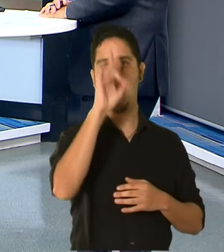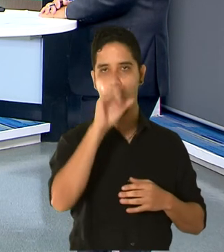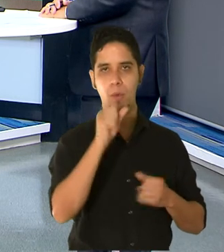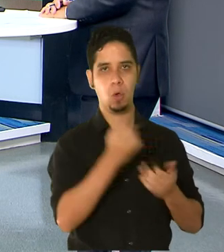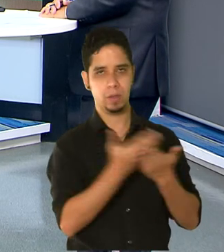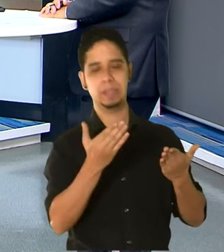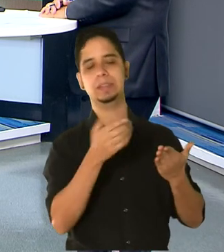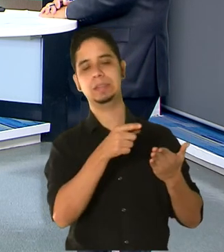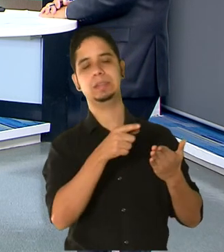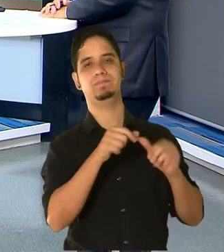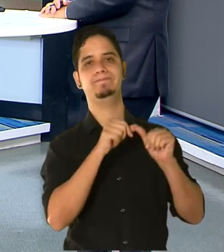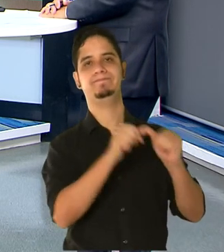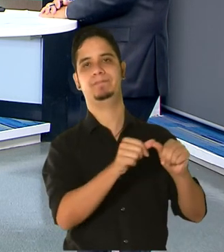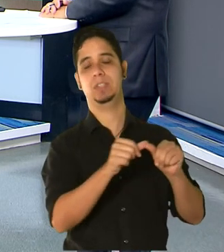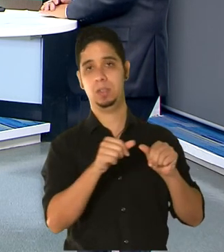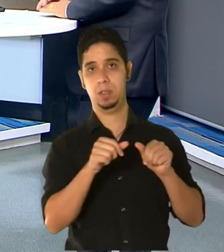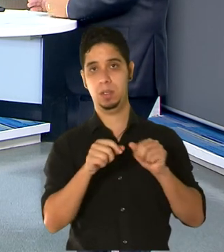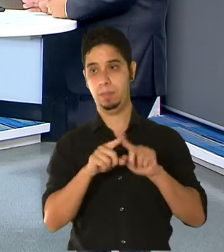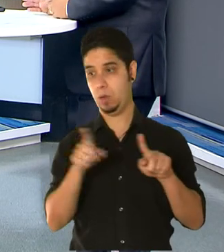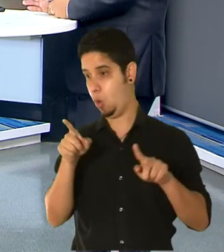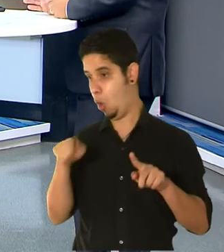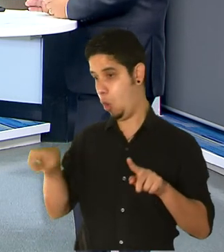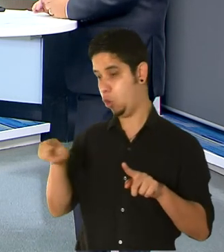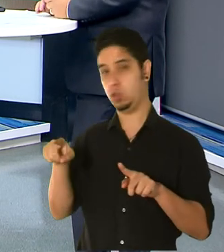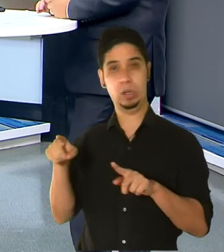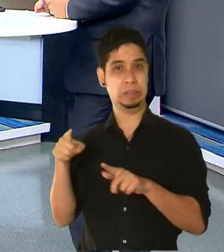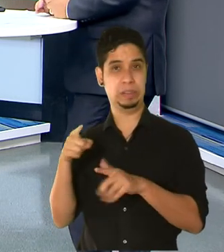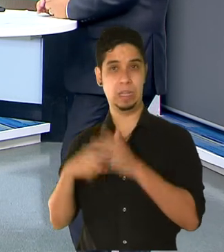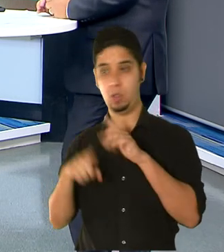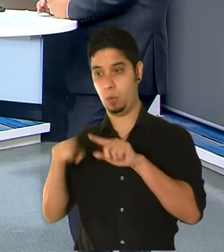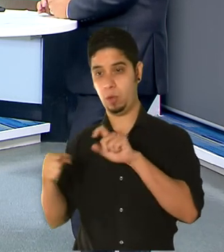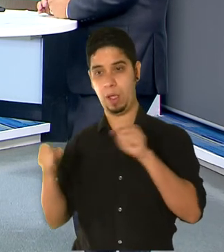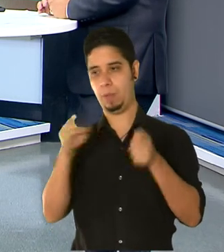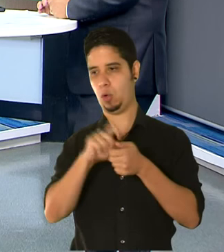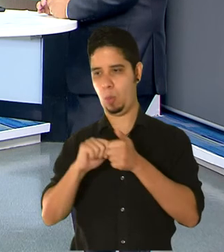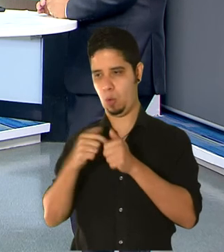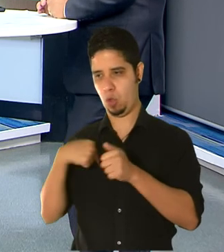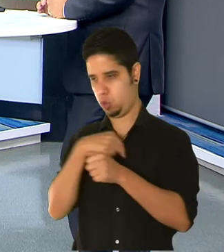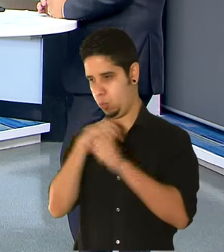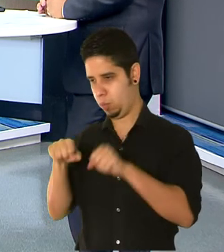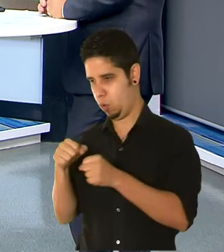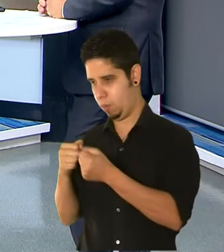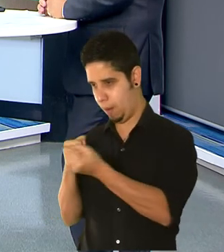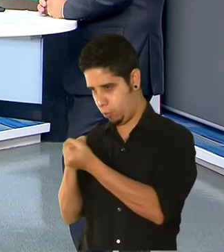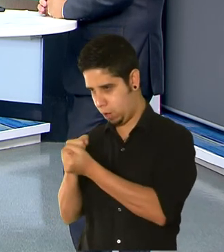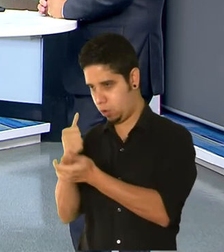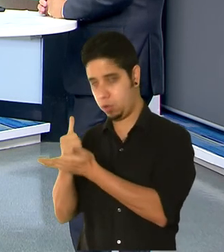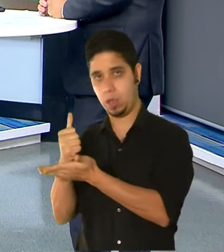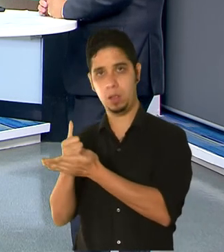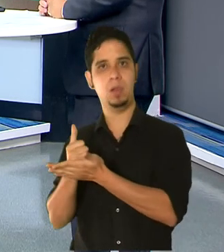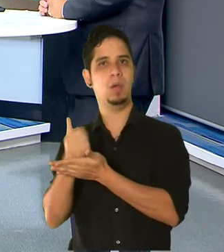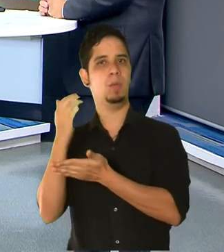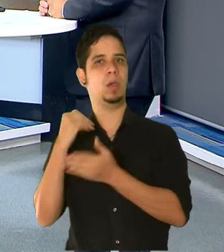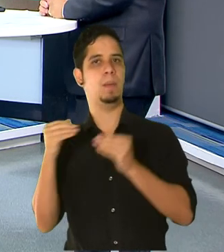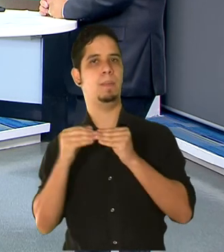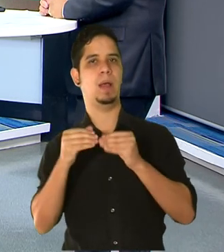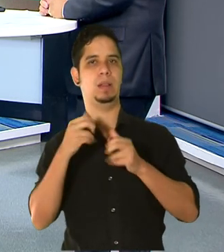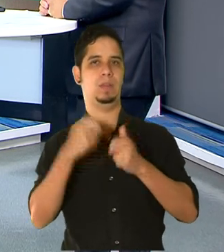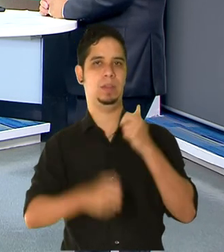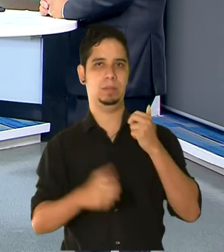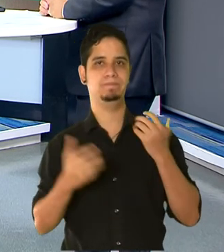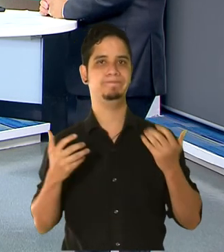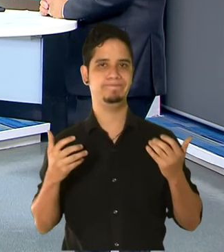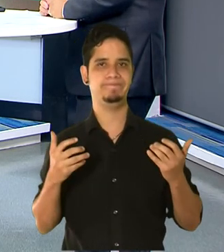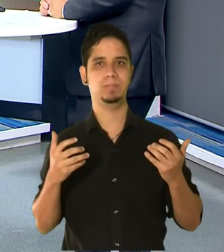cómo podemos reactivar esos empresarios que vuelven a sus negocios uno como mencionaste es un poco más difícil porque las estructuras han